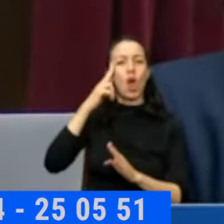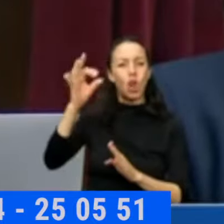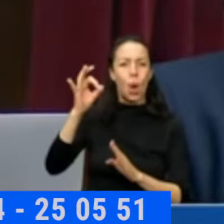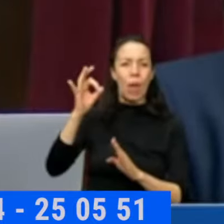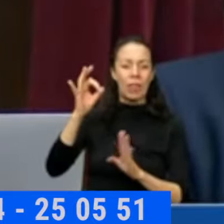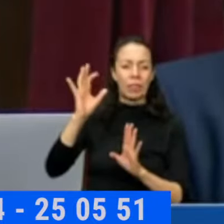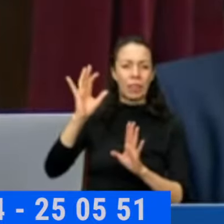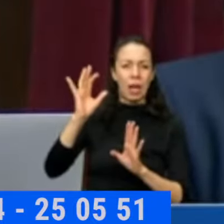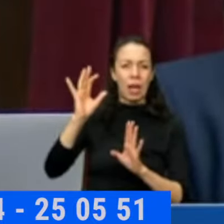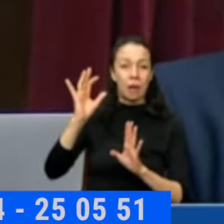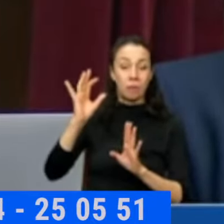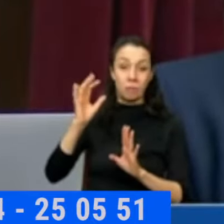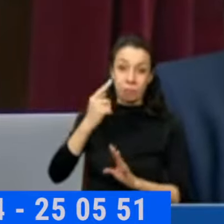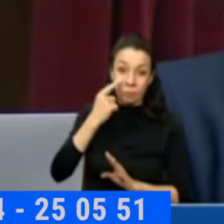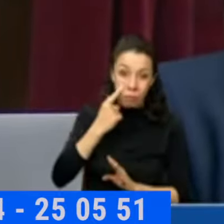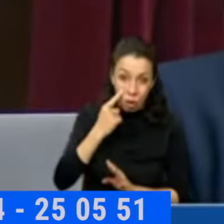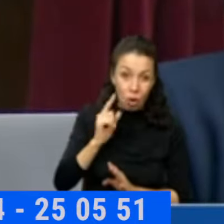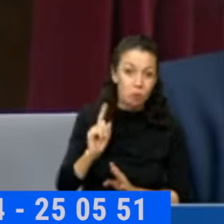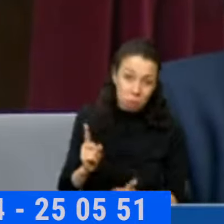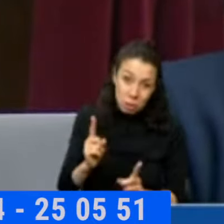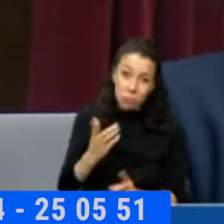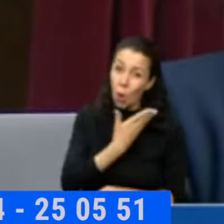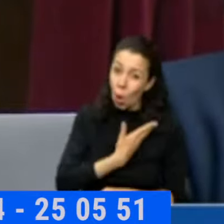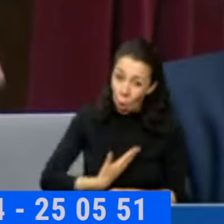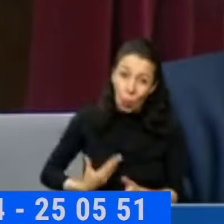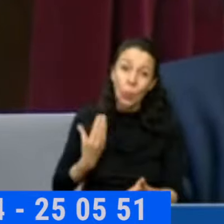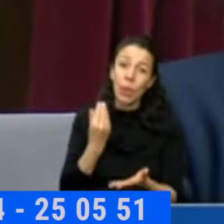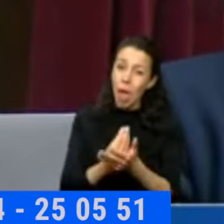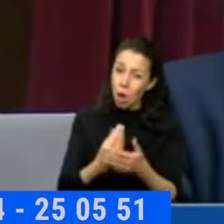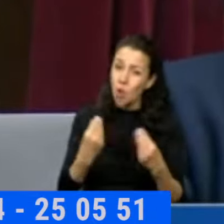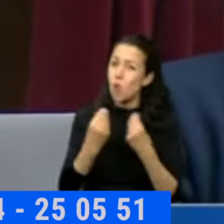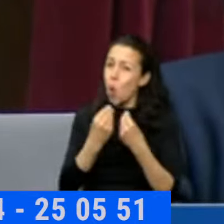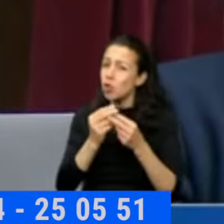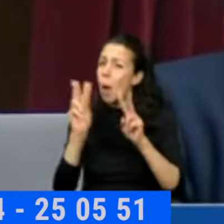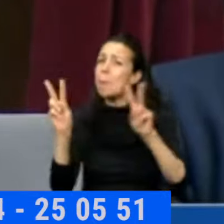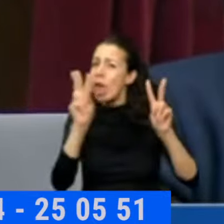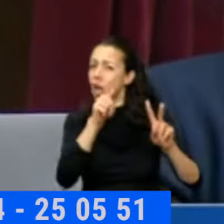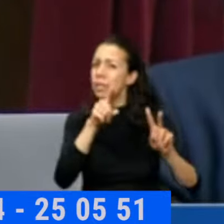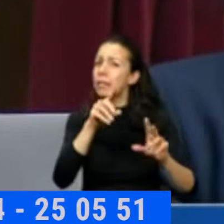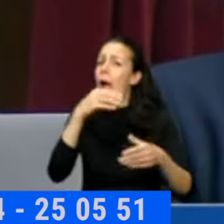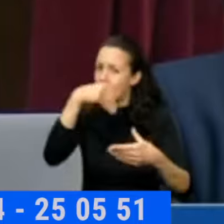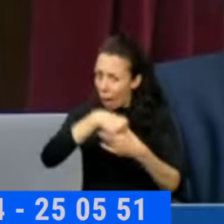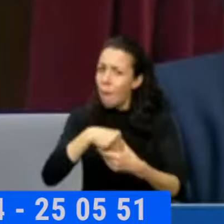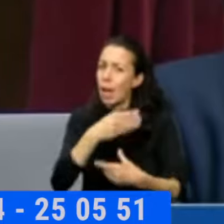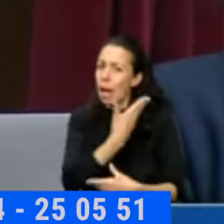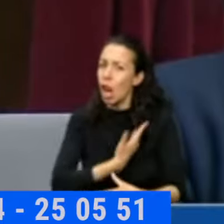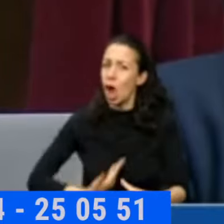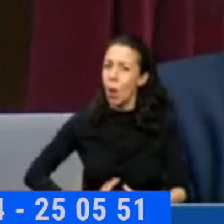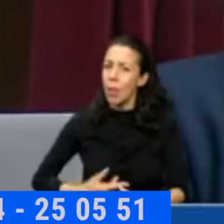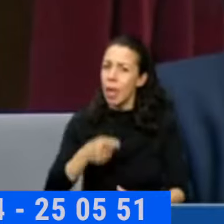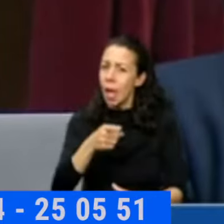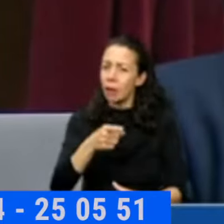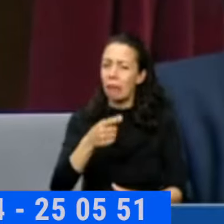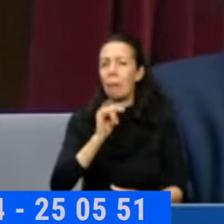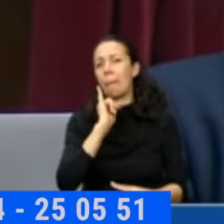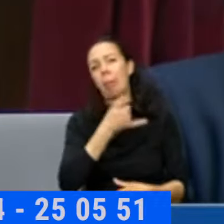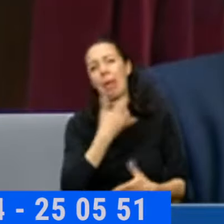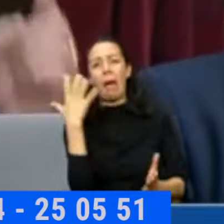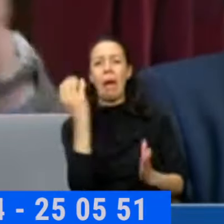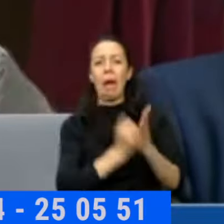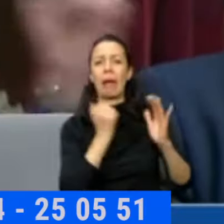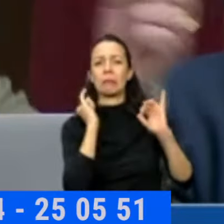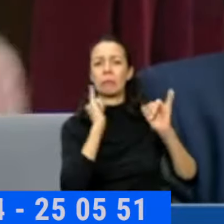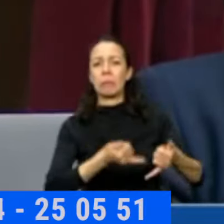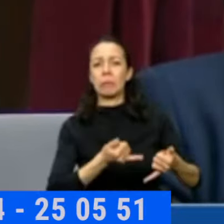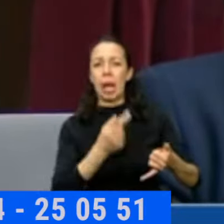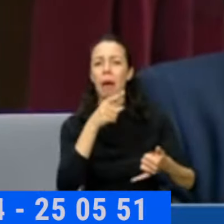pasos atacando a nuestra provincia? En lo personal, yo siempre voy a defender mi provincia. Me importa un bledo el gobierno que esté, así sea